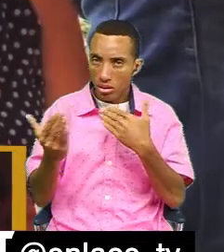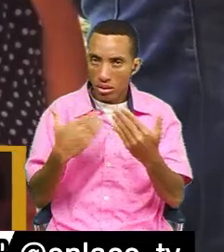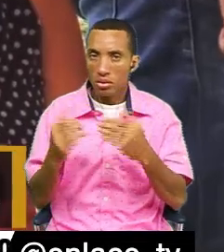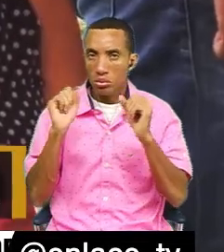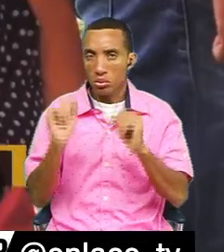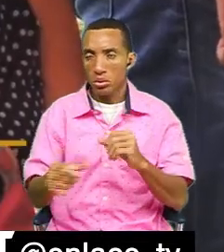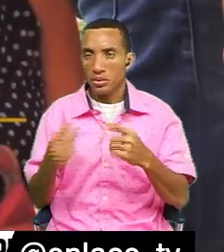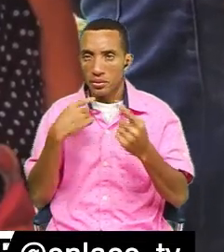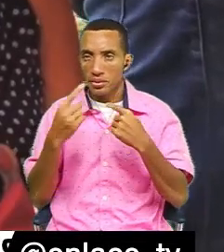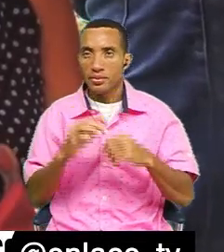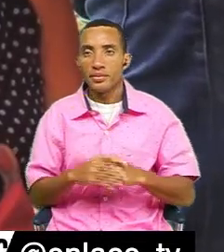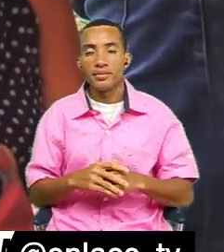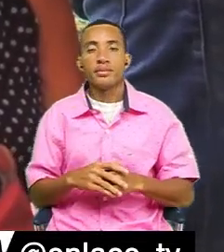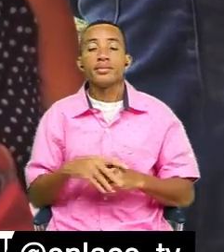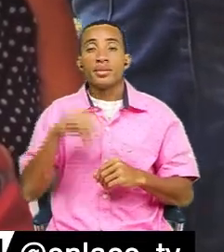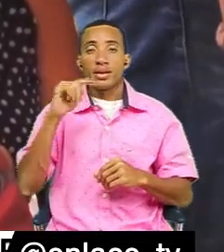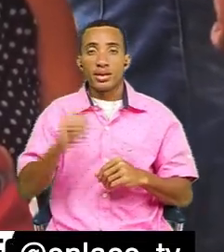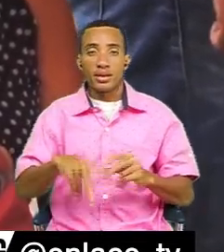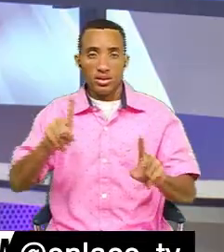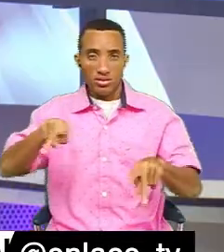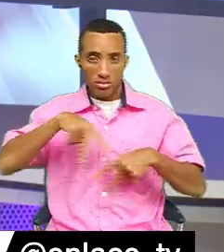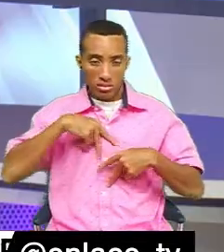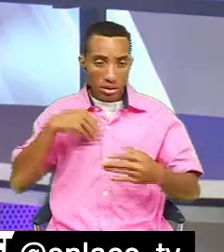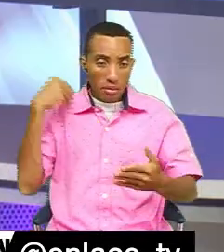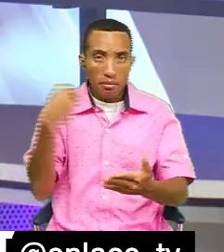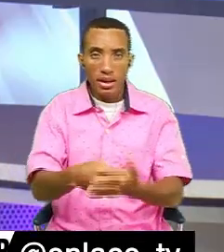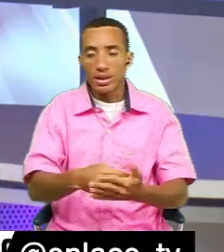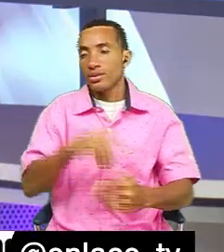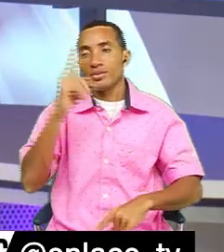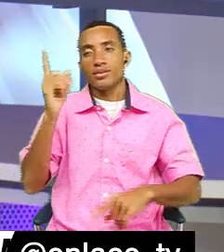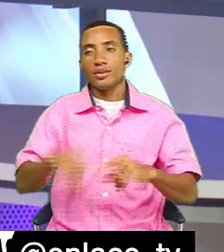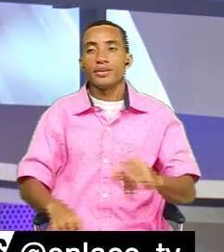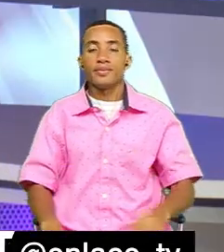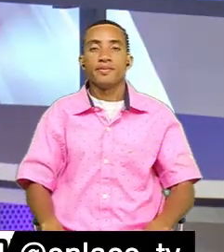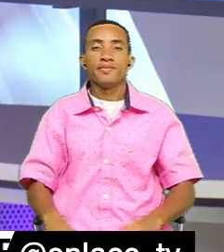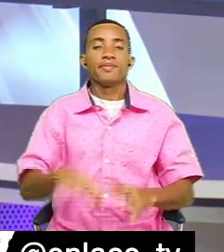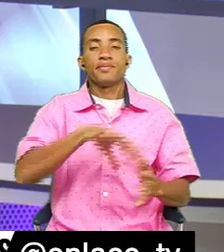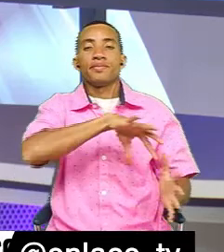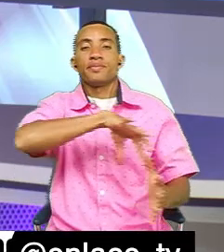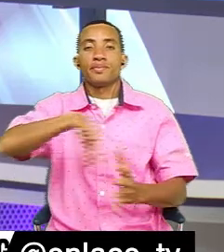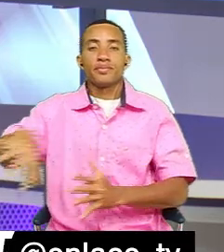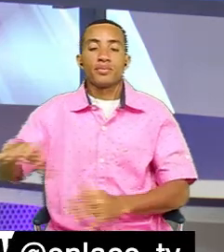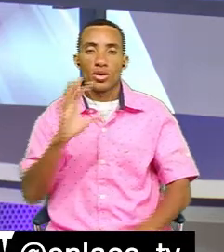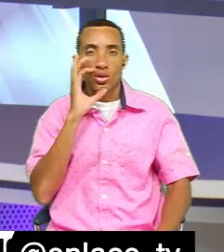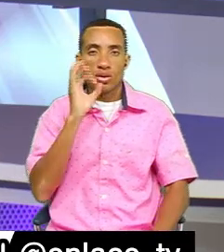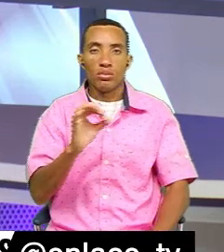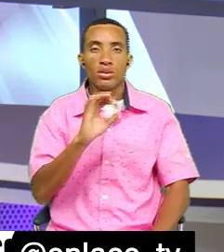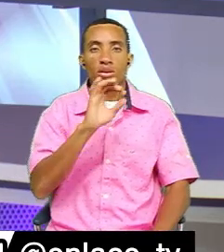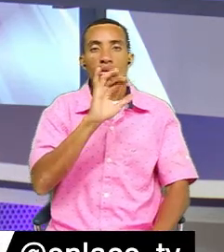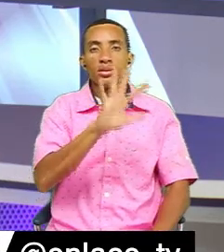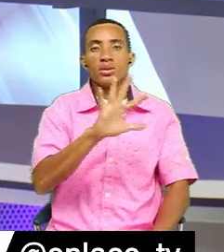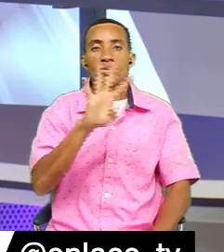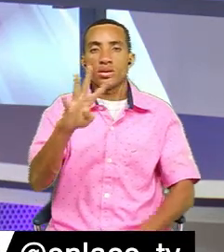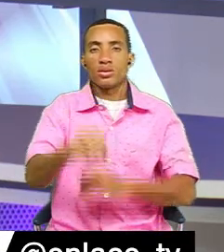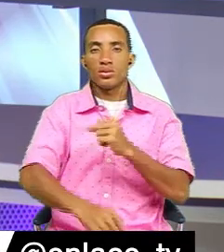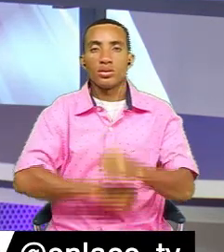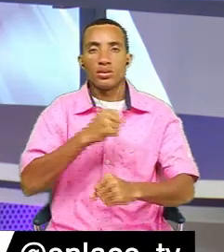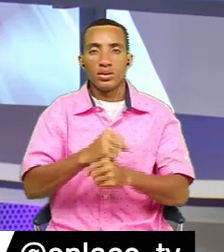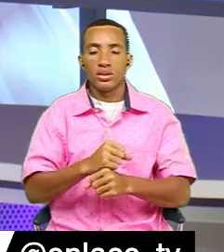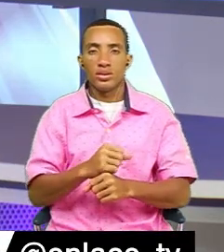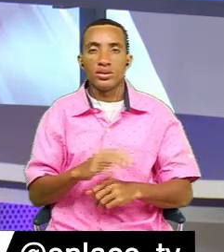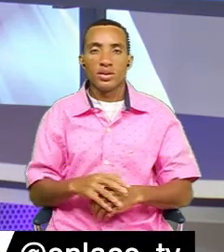educación, según ellos, en Barranca Bermeja. Un hombre de 54 años de edad fue herido en el barrio La Floresta. Dos